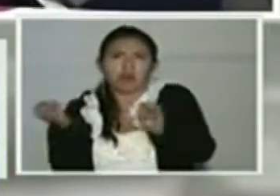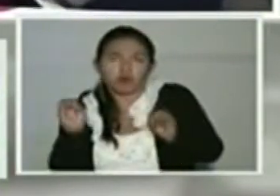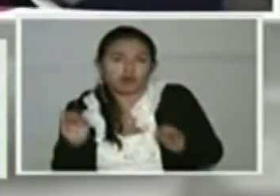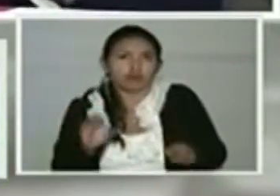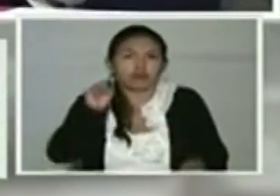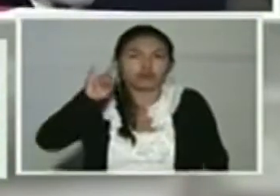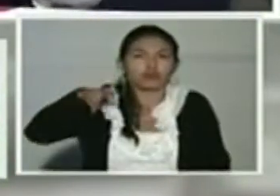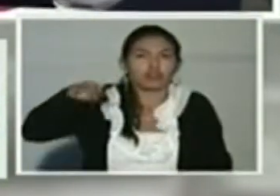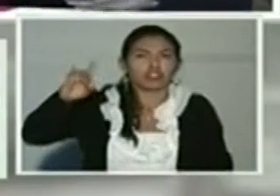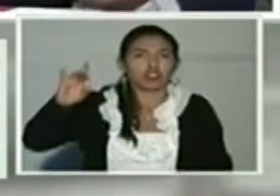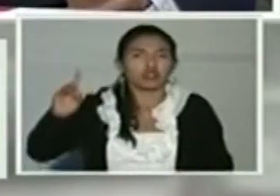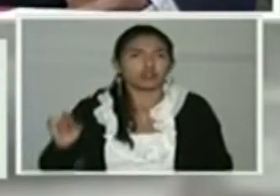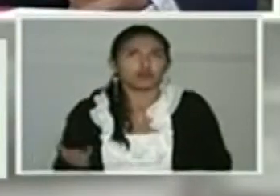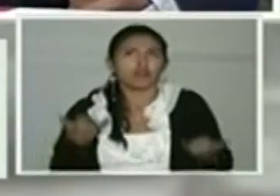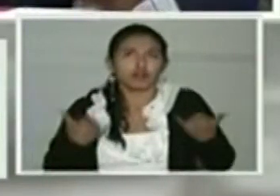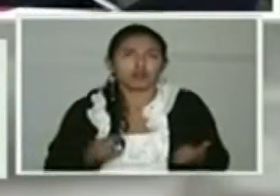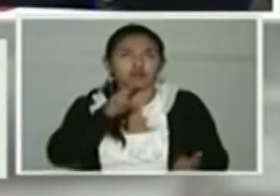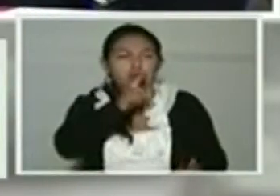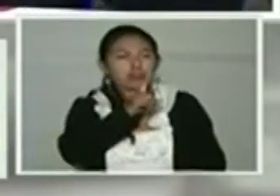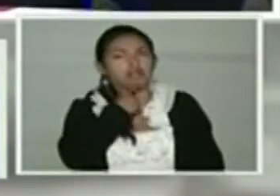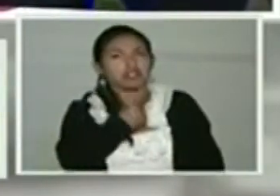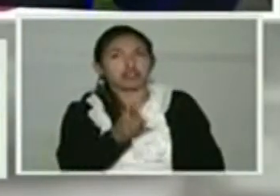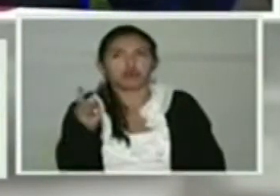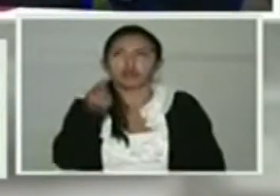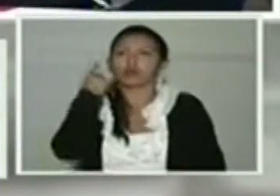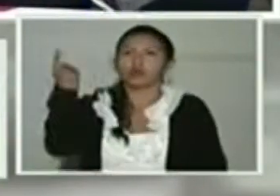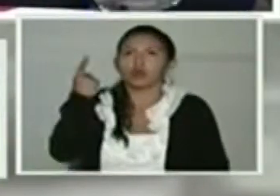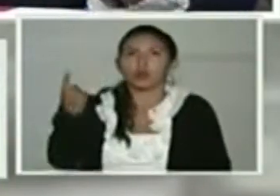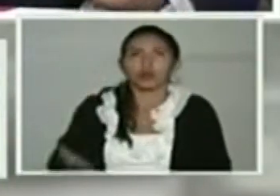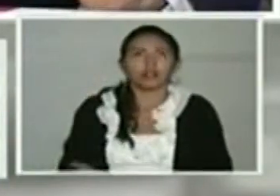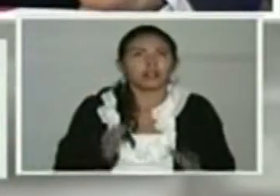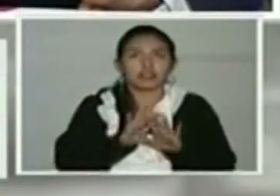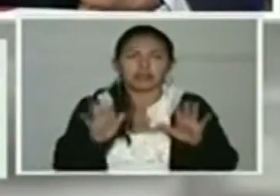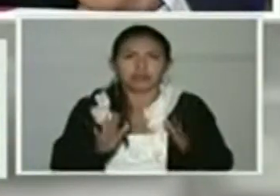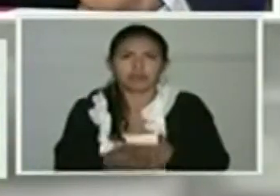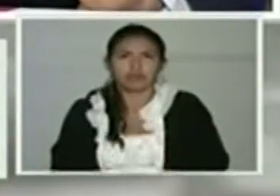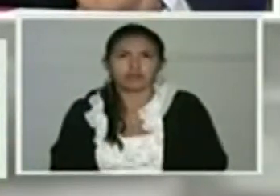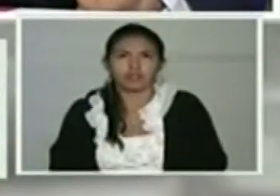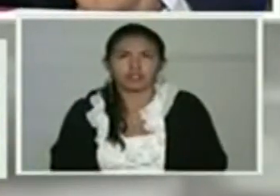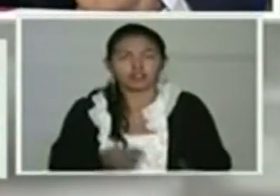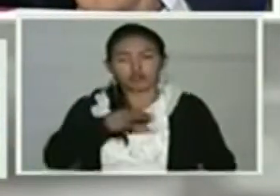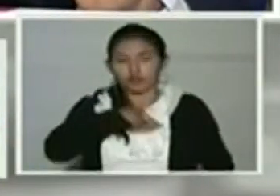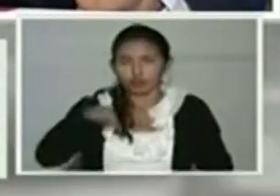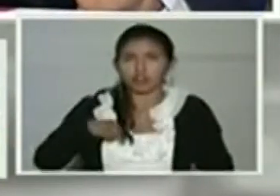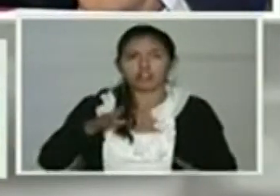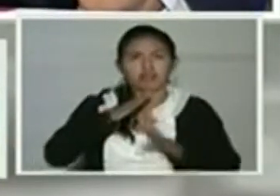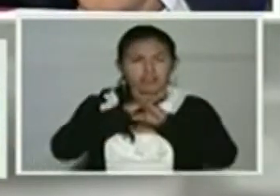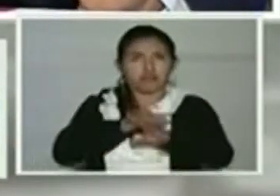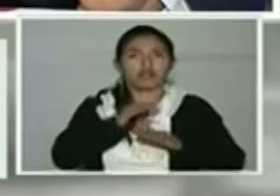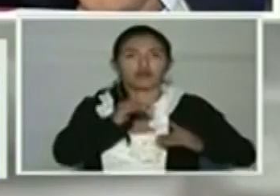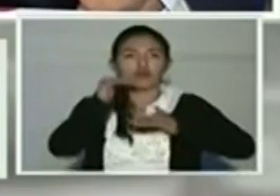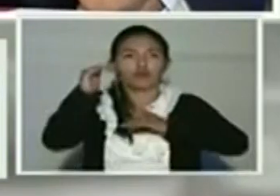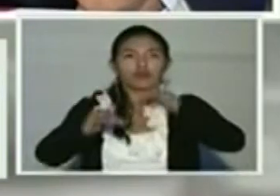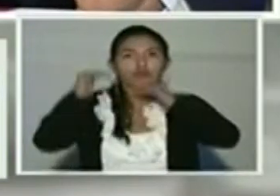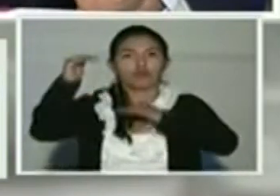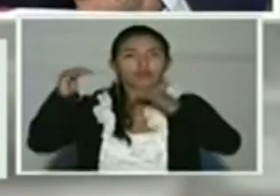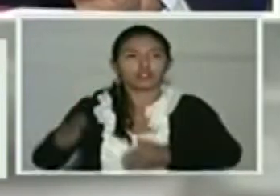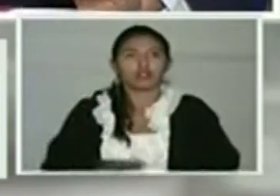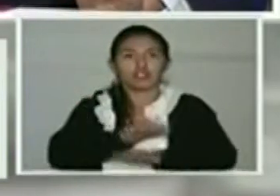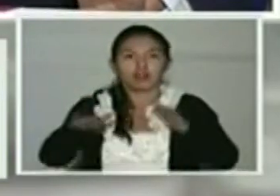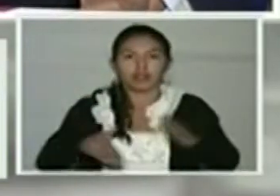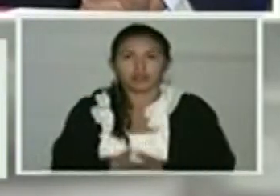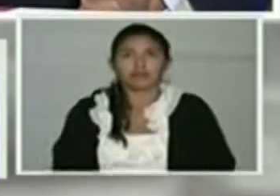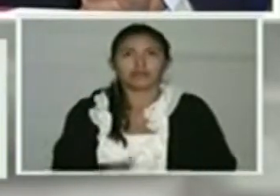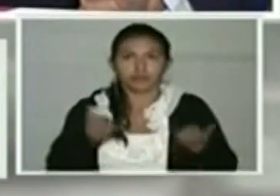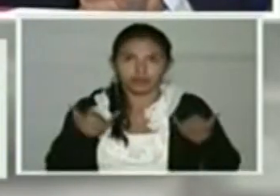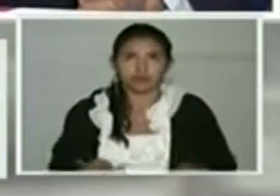uned o porque dicen que finalmente bajo su concepto solamente van a haber un nosotros defendemos los altos estándares y las unido tiene que cumplir su objetivo